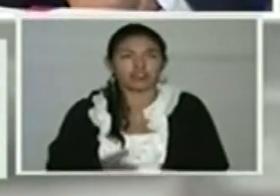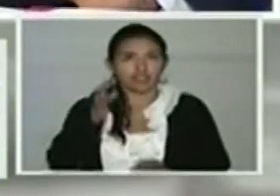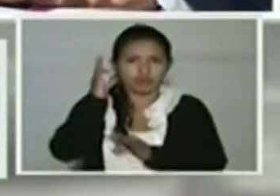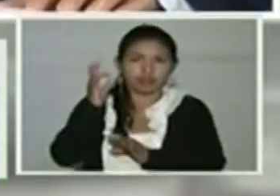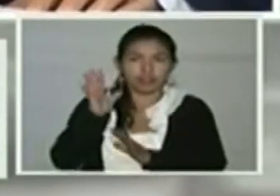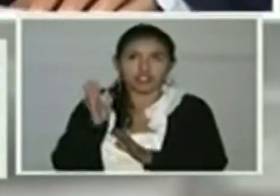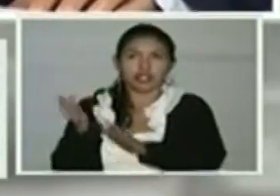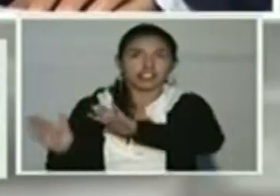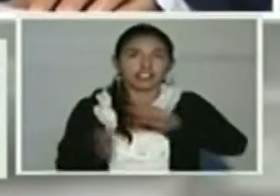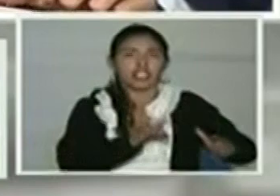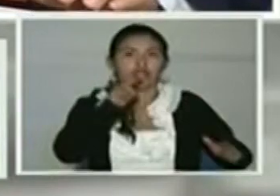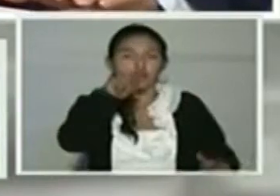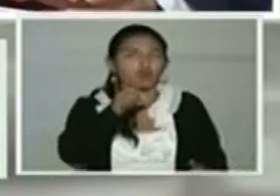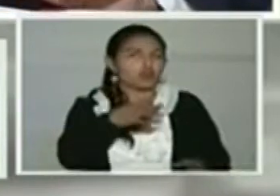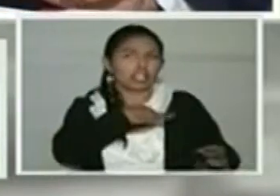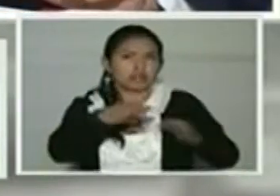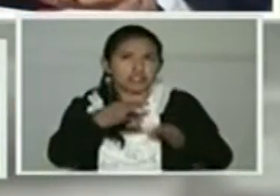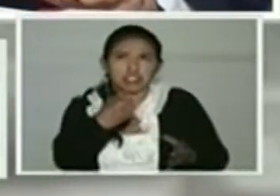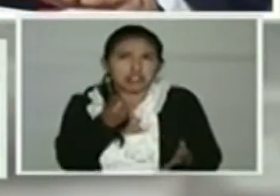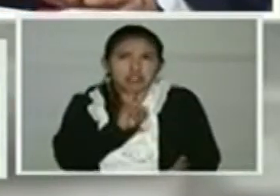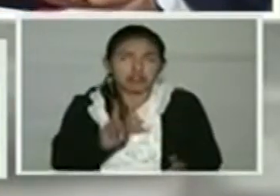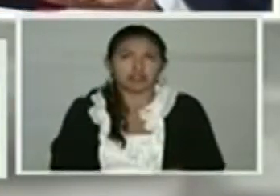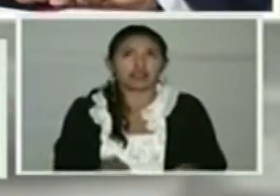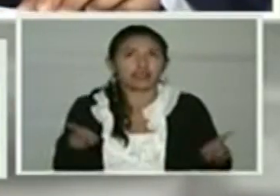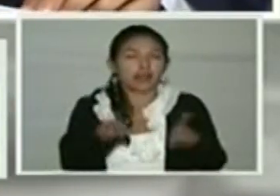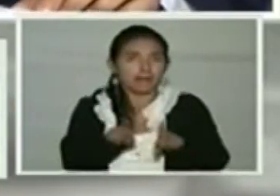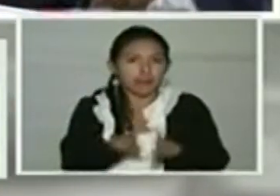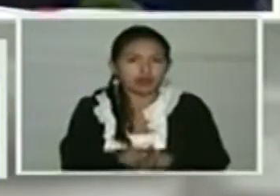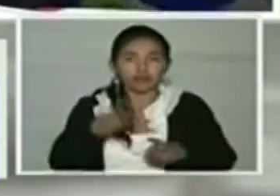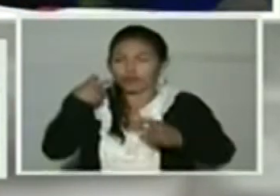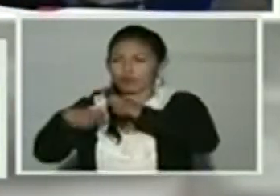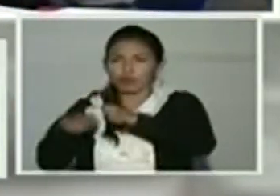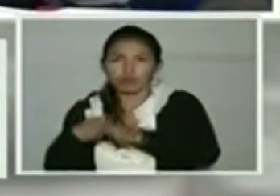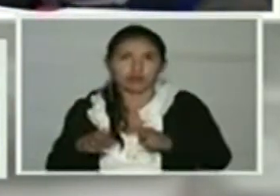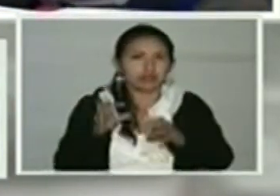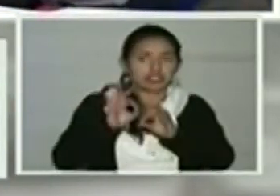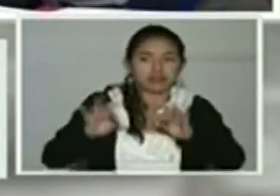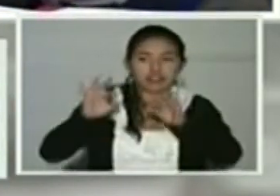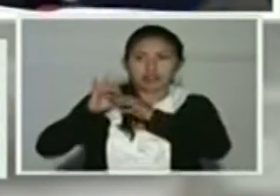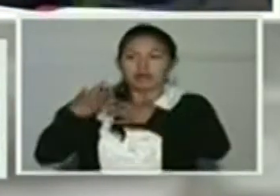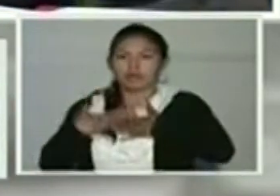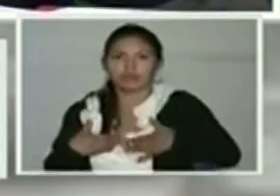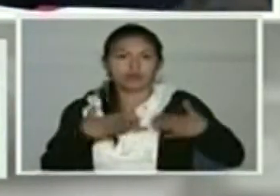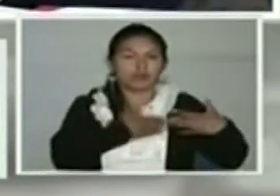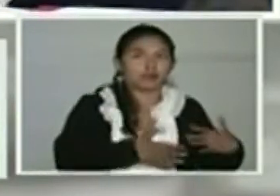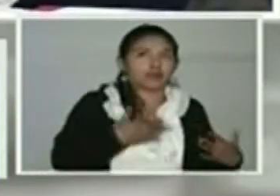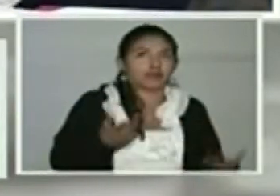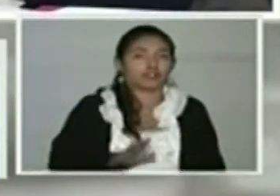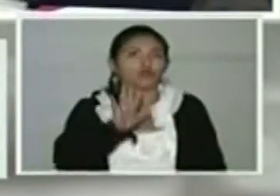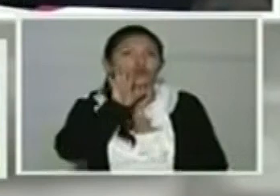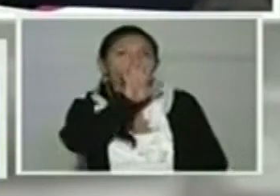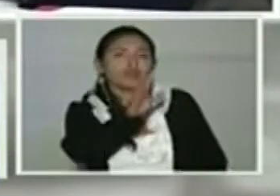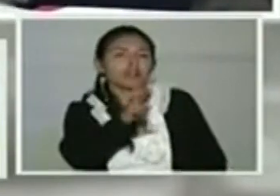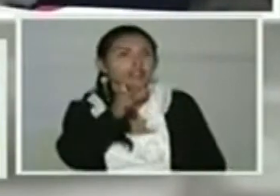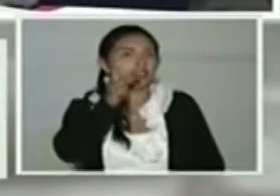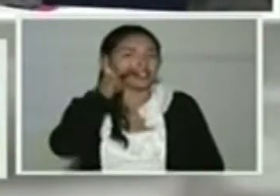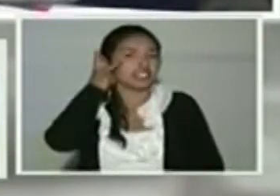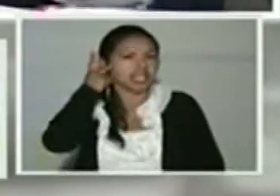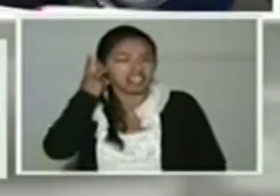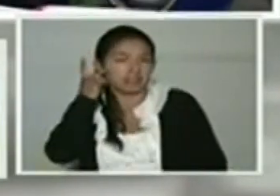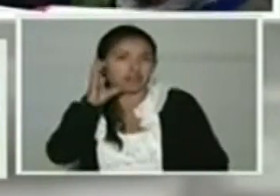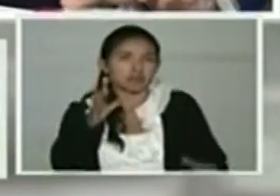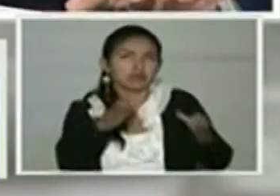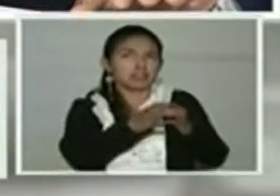pero así como no explica también porque hay un conflicto de intereses también por conflicto intereses su candidata la señora fujimori